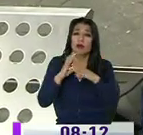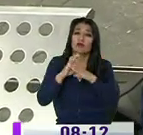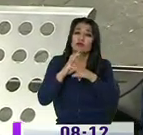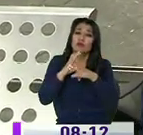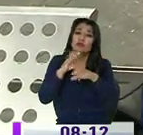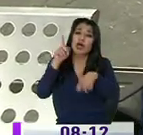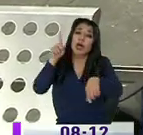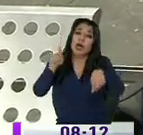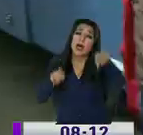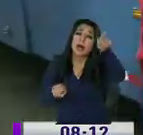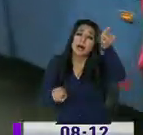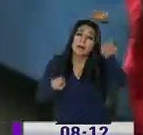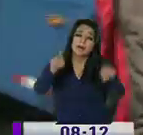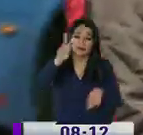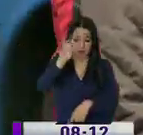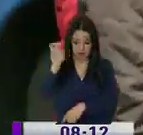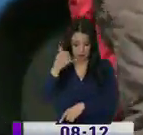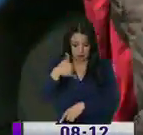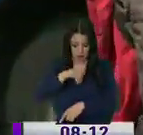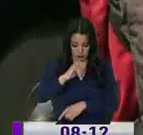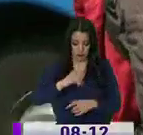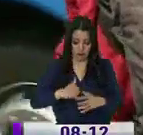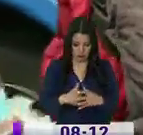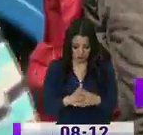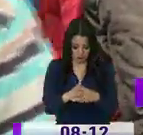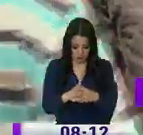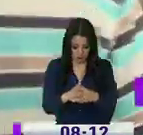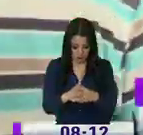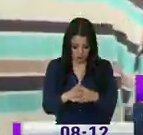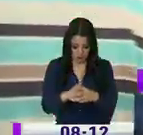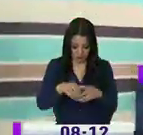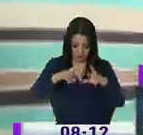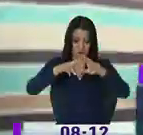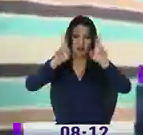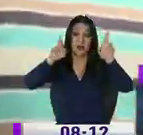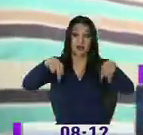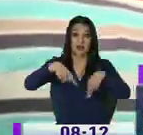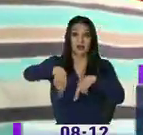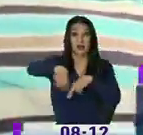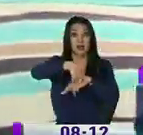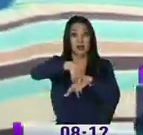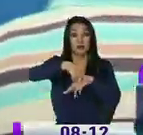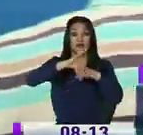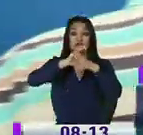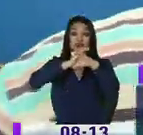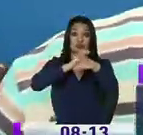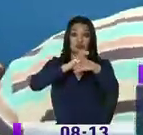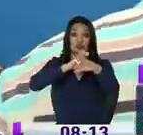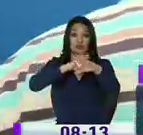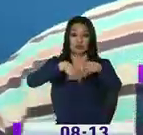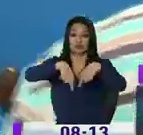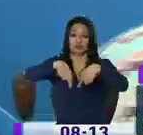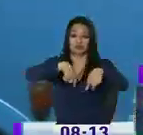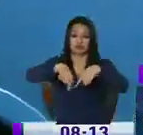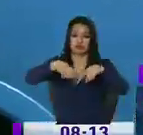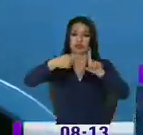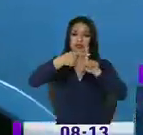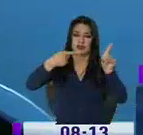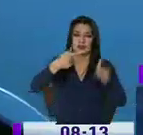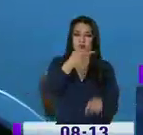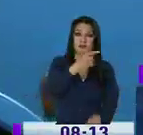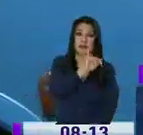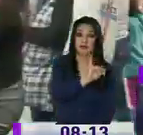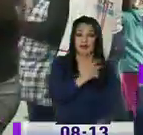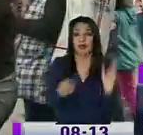20 minutos. En el sur de Quito, a la altura del sector de El Recreo, en las unidades de buses que hacen recorrido desde Guamaní hasta La